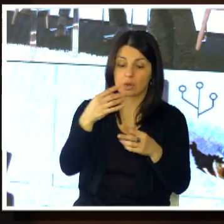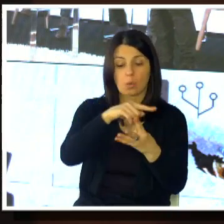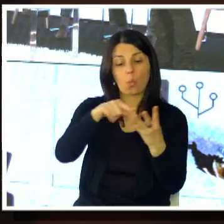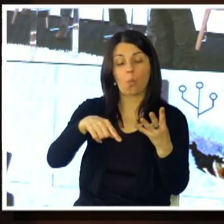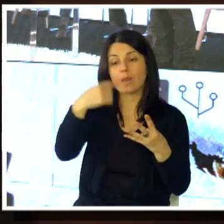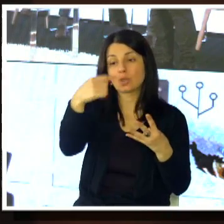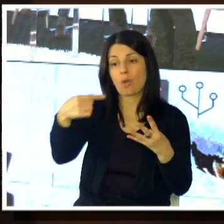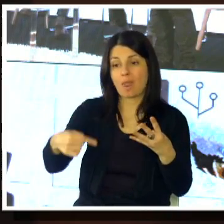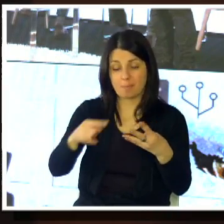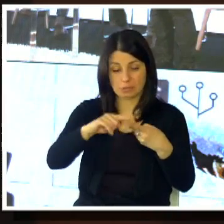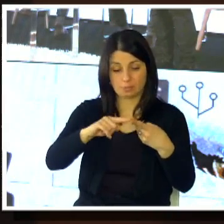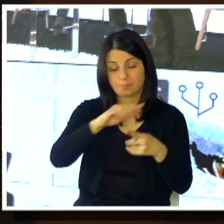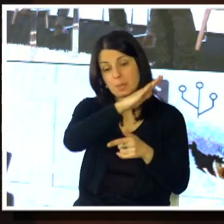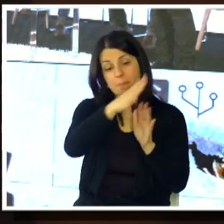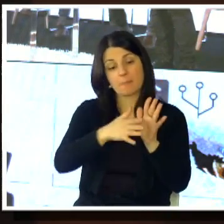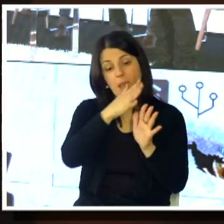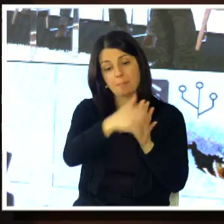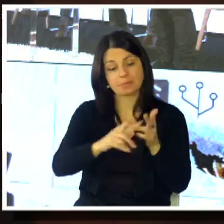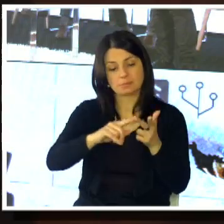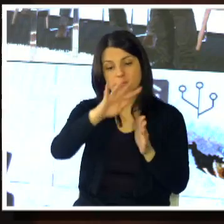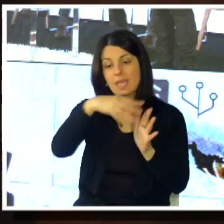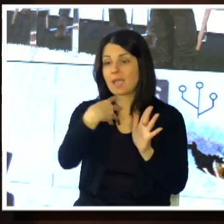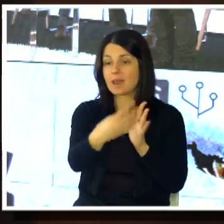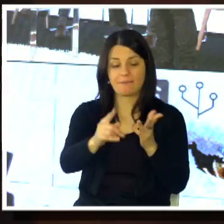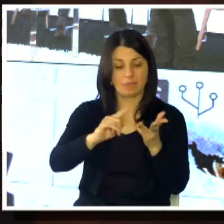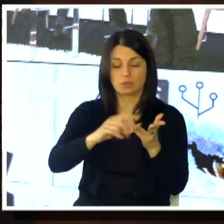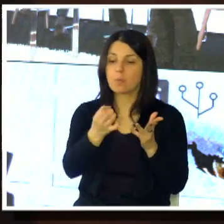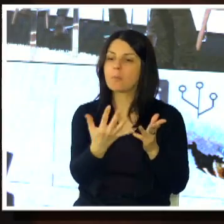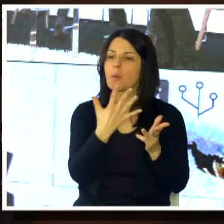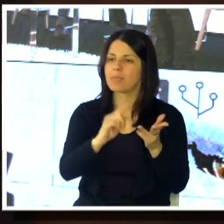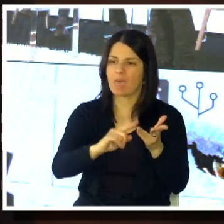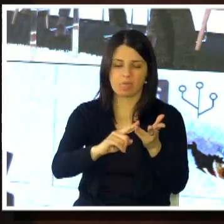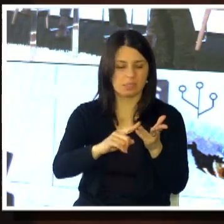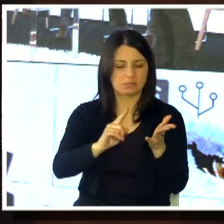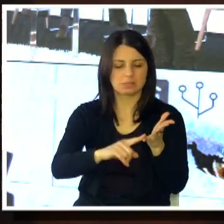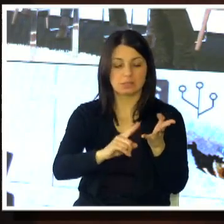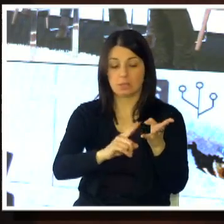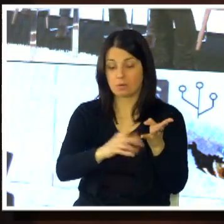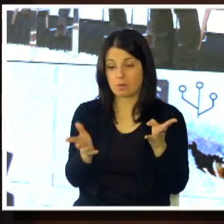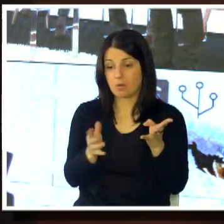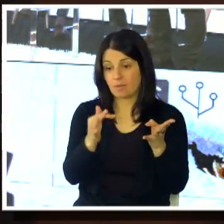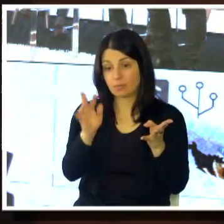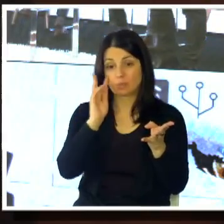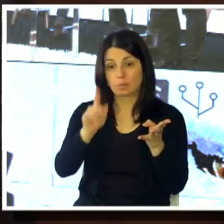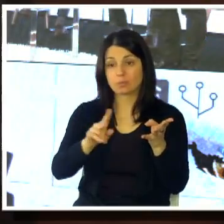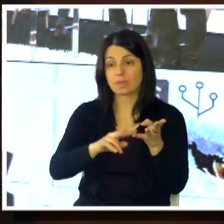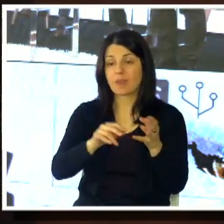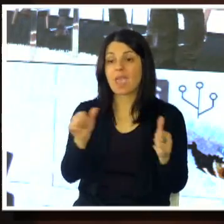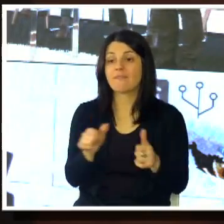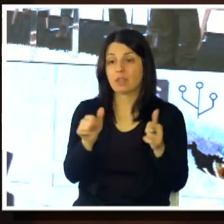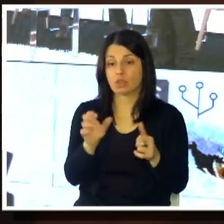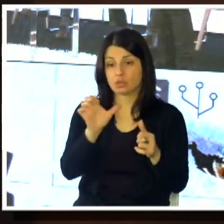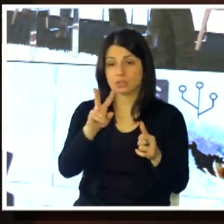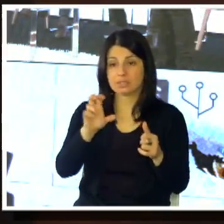serían los mapas, los gráficos, las propiedades y una cosa que vamos a ver en un futuro, que son los eventos.